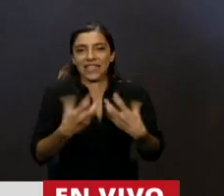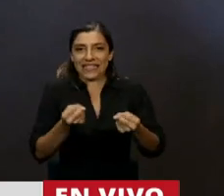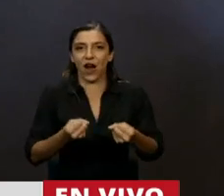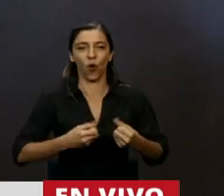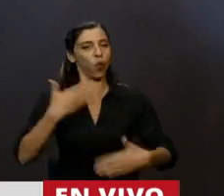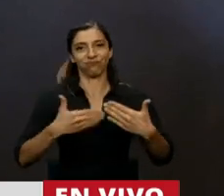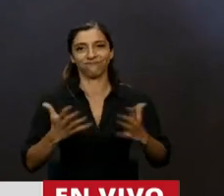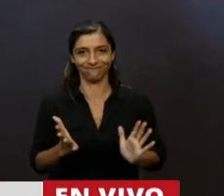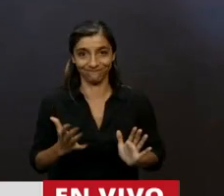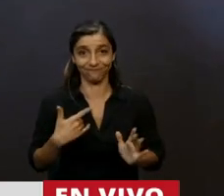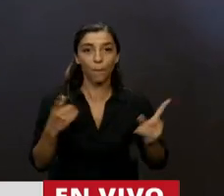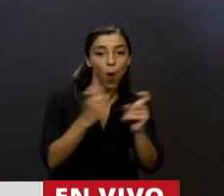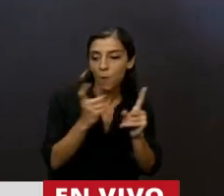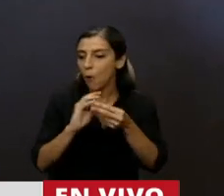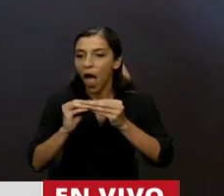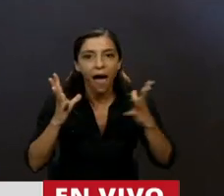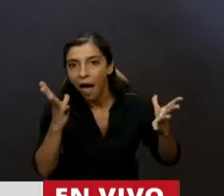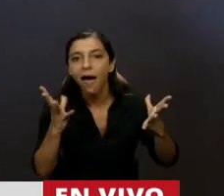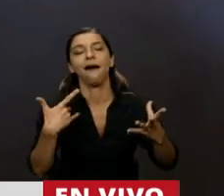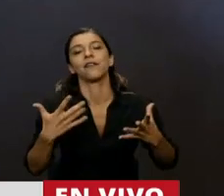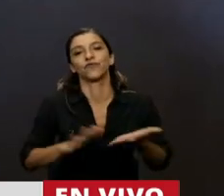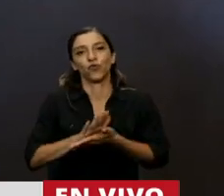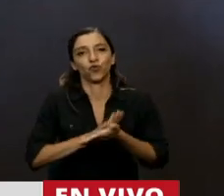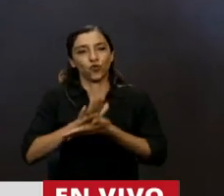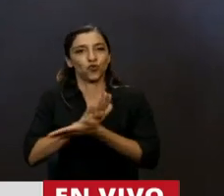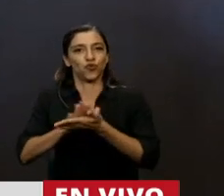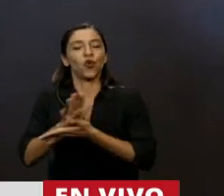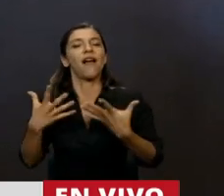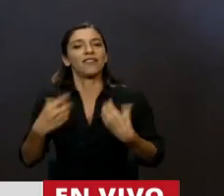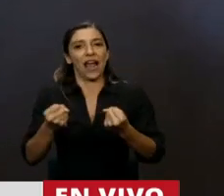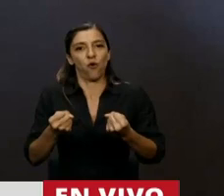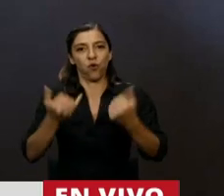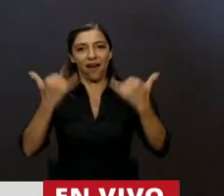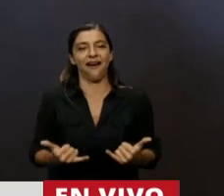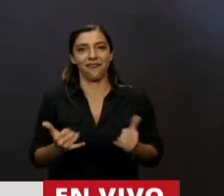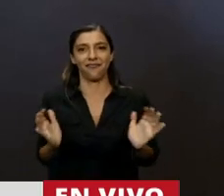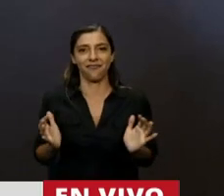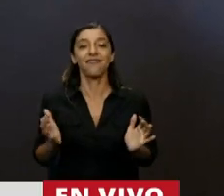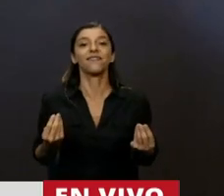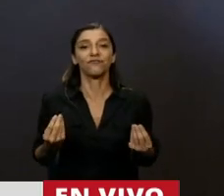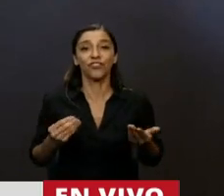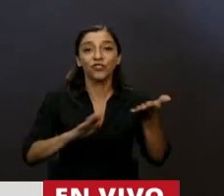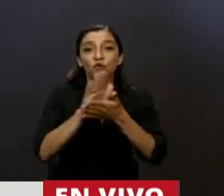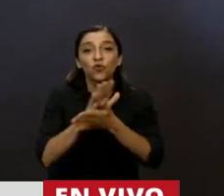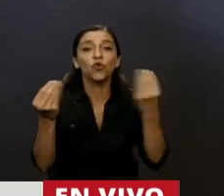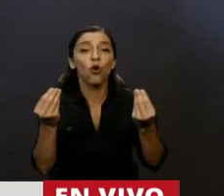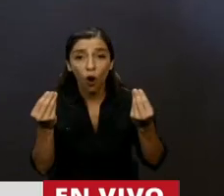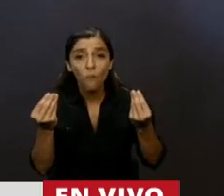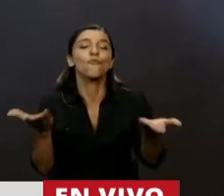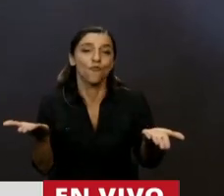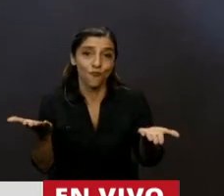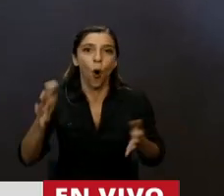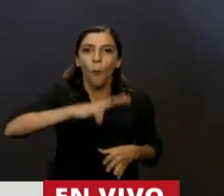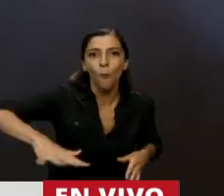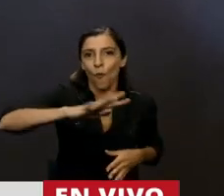y solucionar conflictos. ¿Y saben qué? Para eso está el pueblo y el Estado. Porque no entendemos la